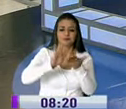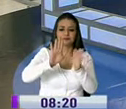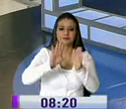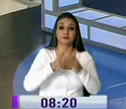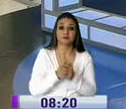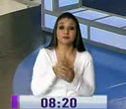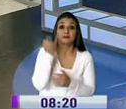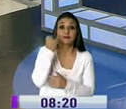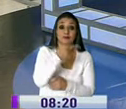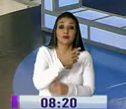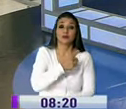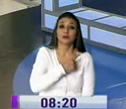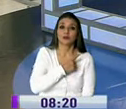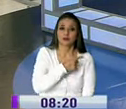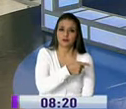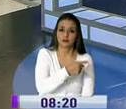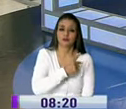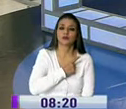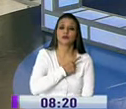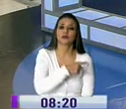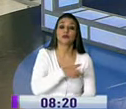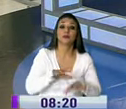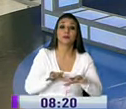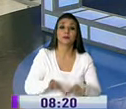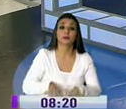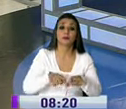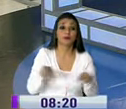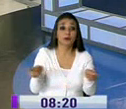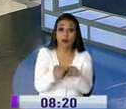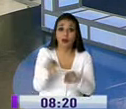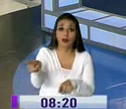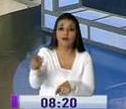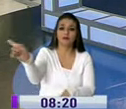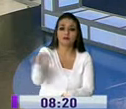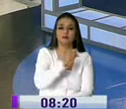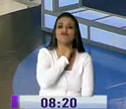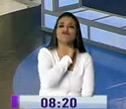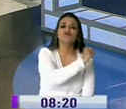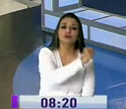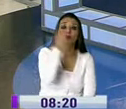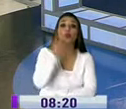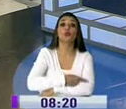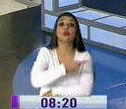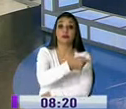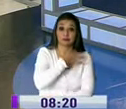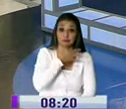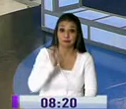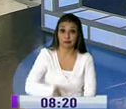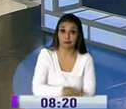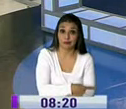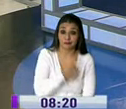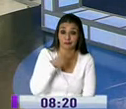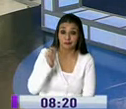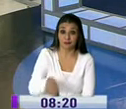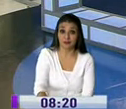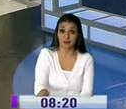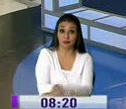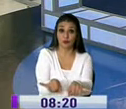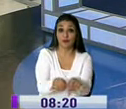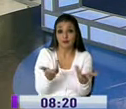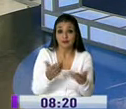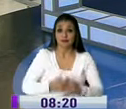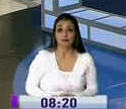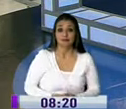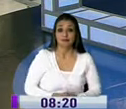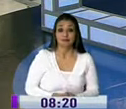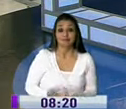Al dueño y propietario de este pobre peludo hacer lo mismo. Amarrémosle un día, pues, en la verja. A ver